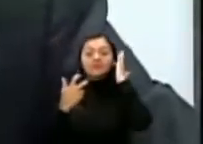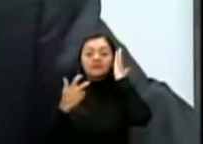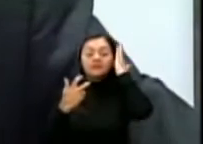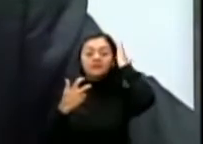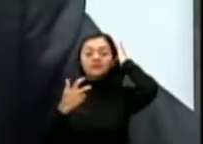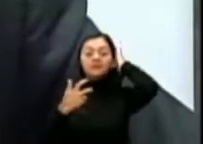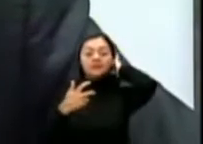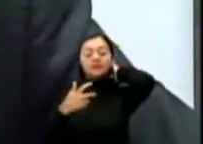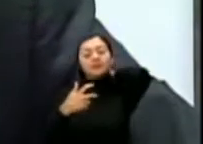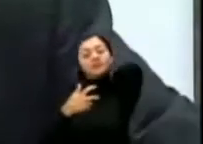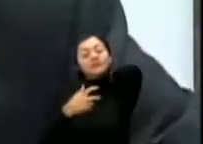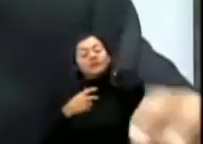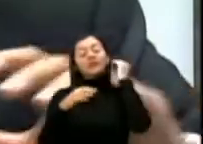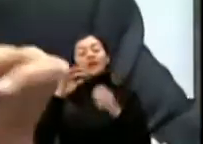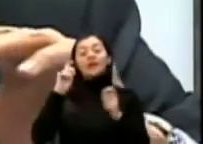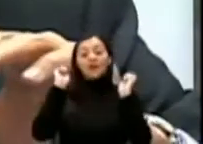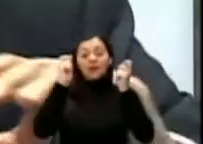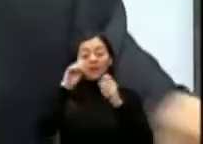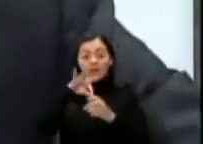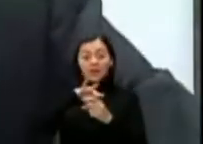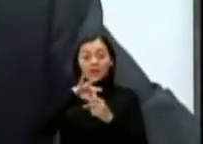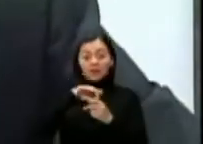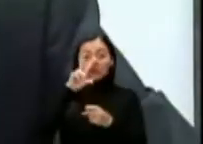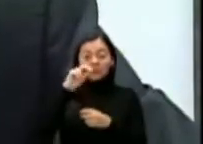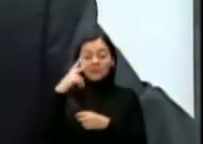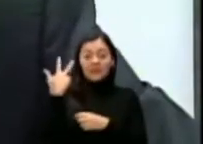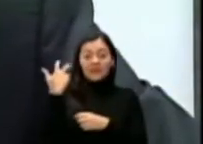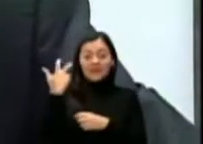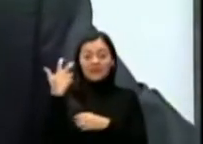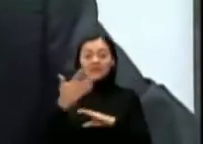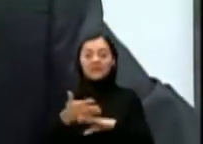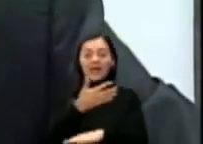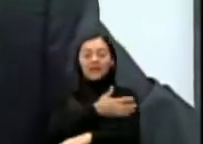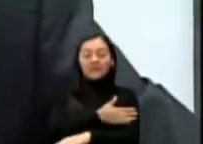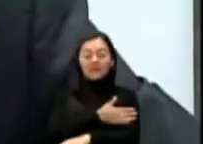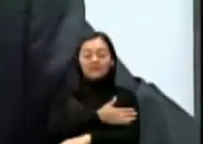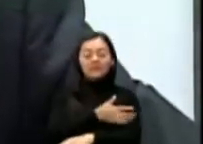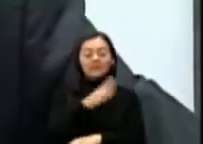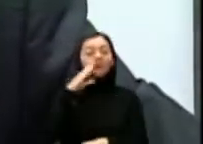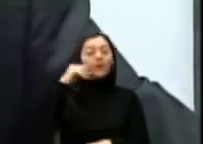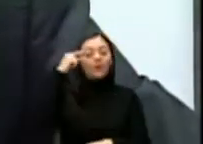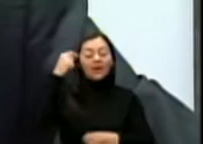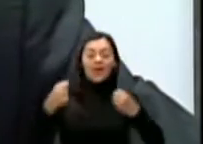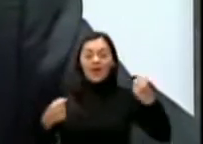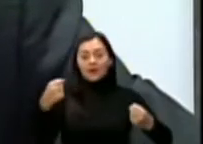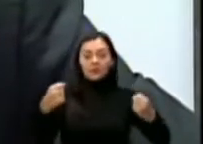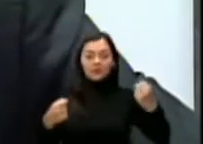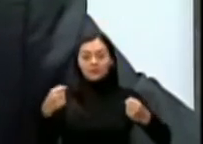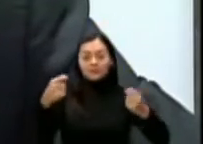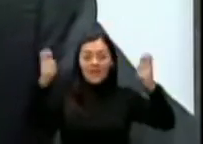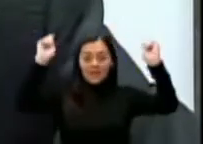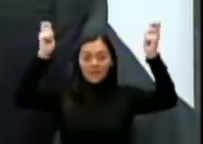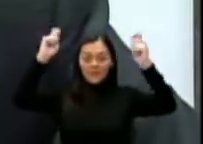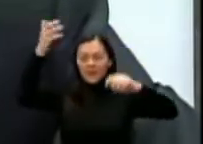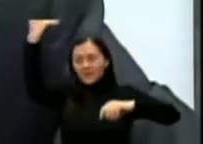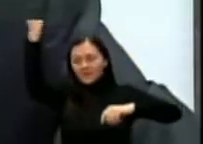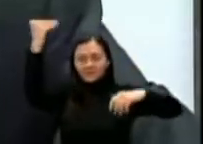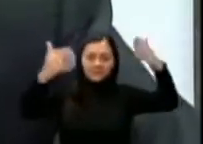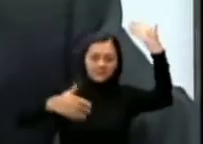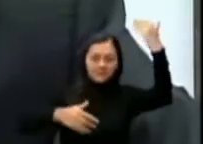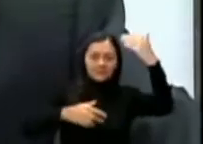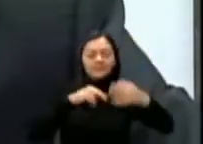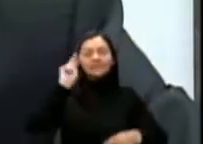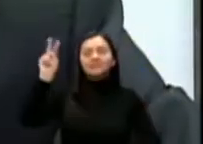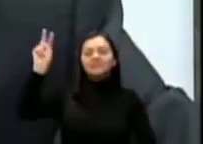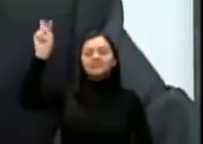recorrido por la provincia amazónica en un en el correa móvil que le decíamos con el presidente correa en ese recorrido